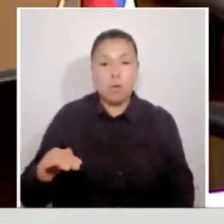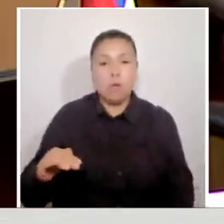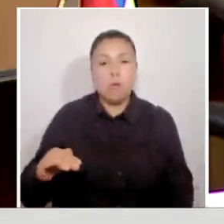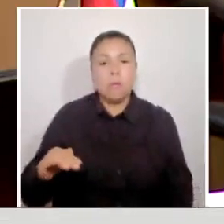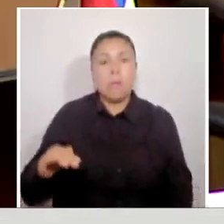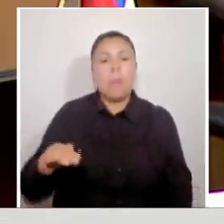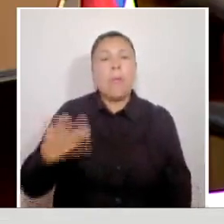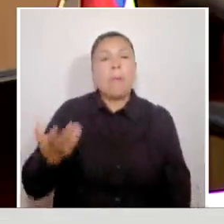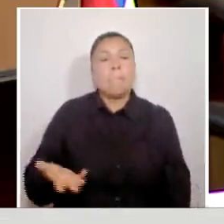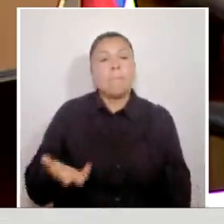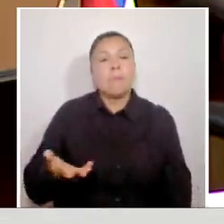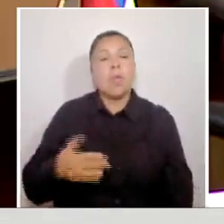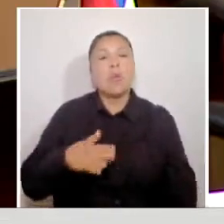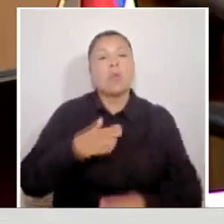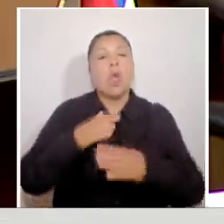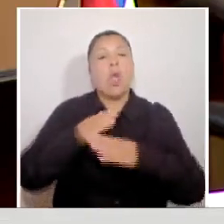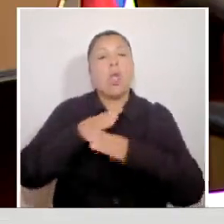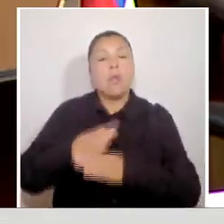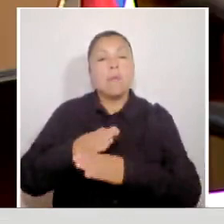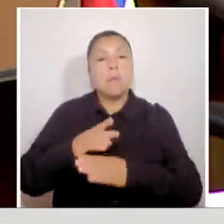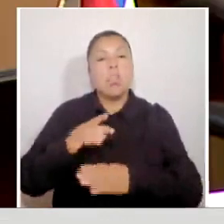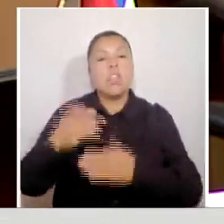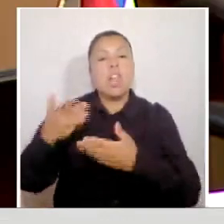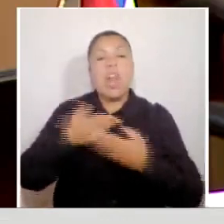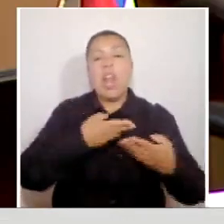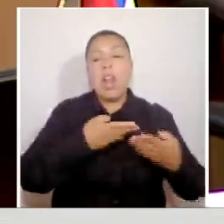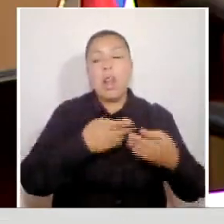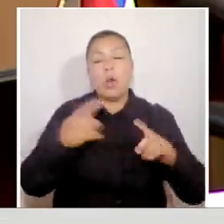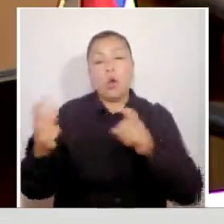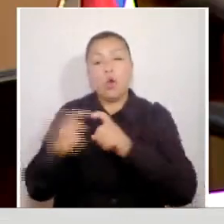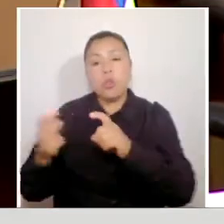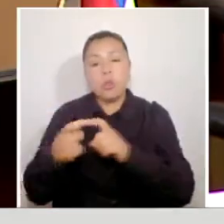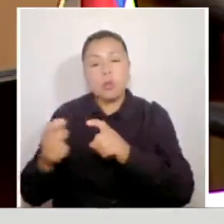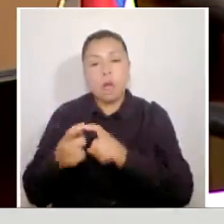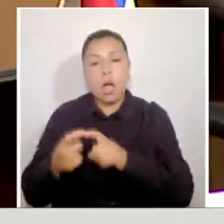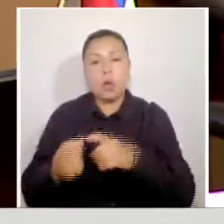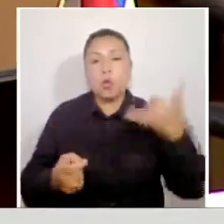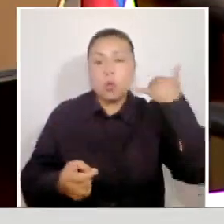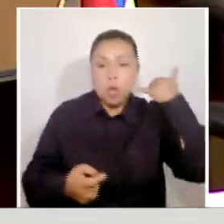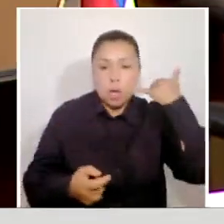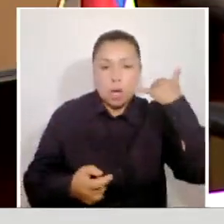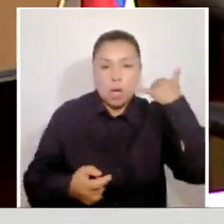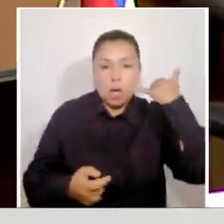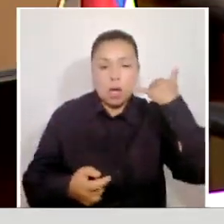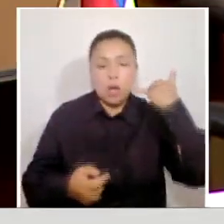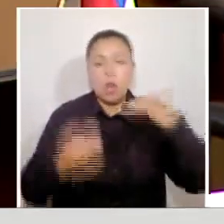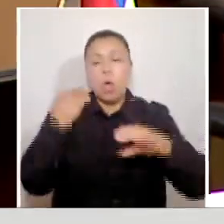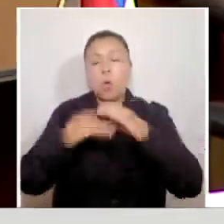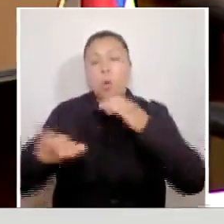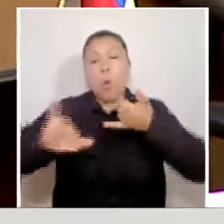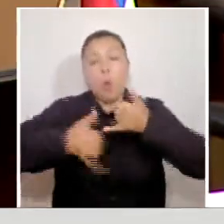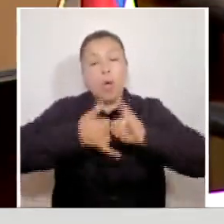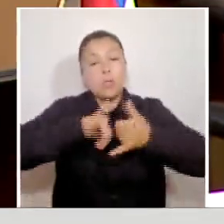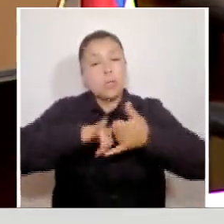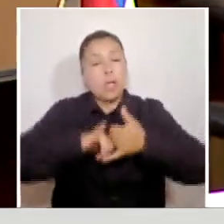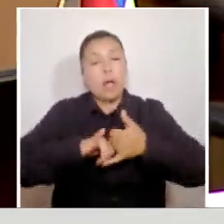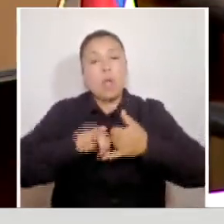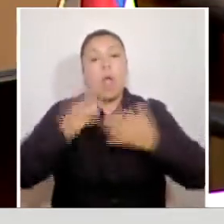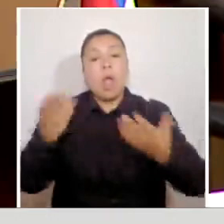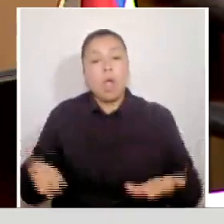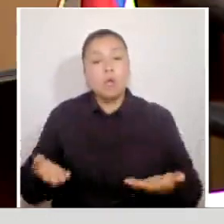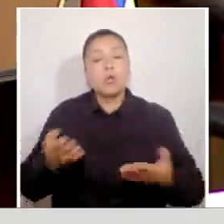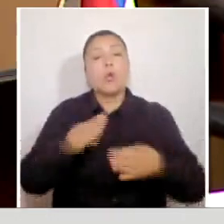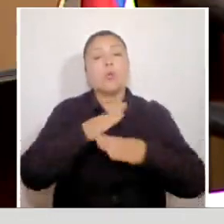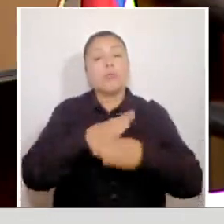busca es impedir las visitas o impedir todo tipo de contacto ya sea telefónico vía mail vía WhatsApp eso es lo que buscan que